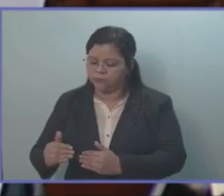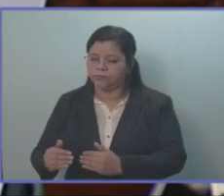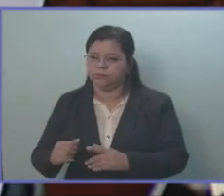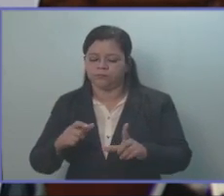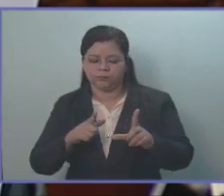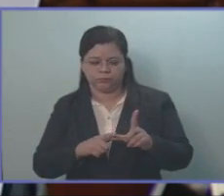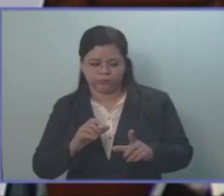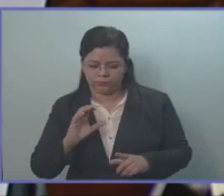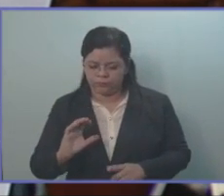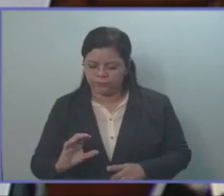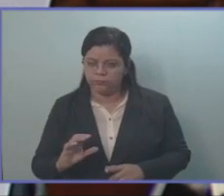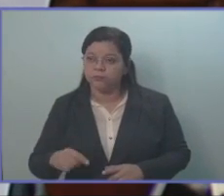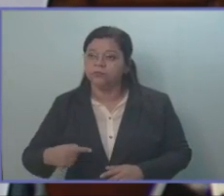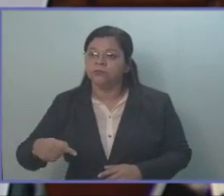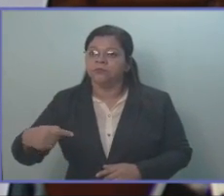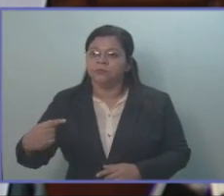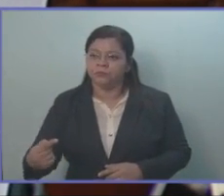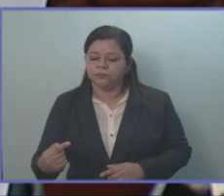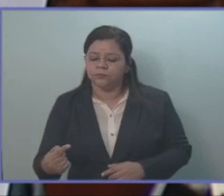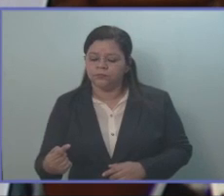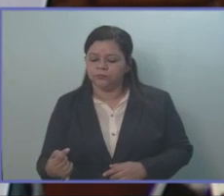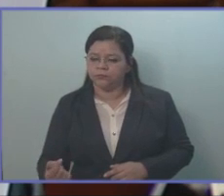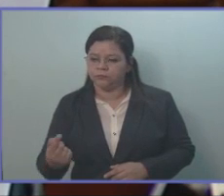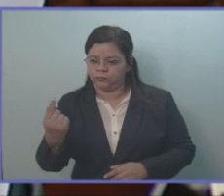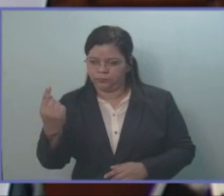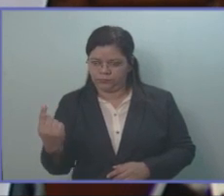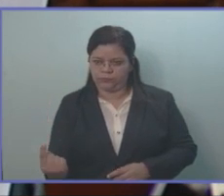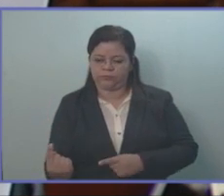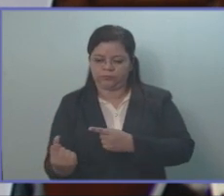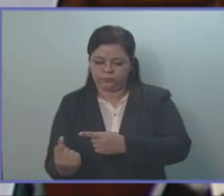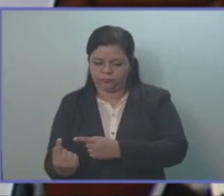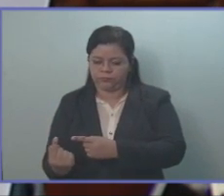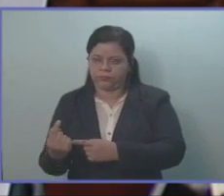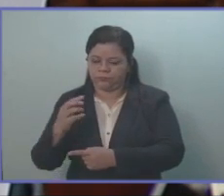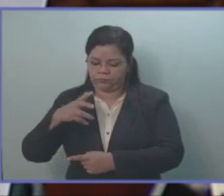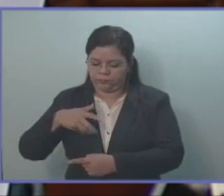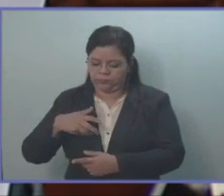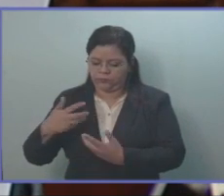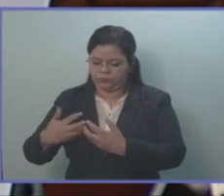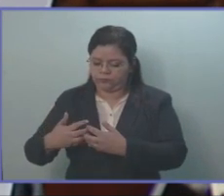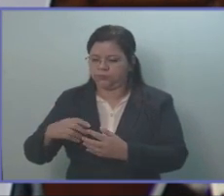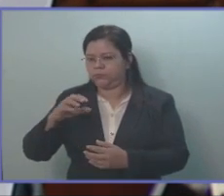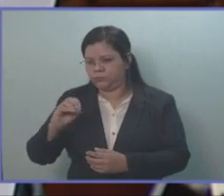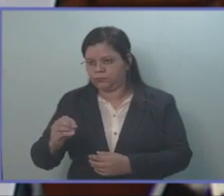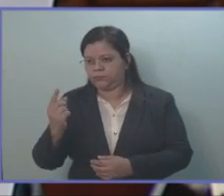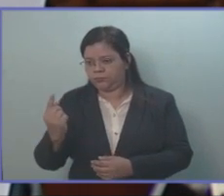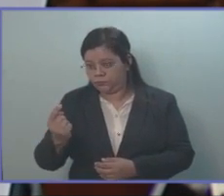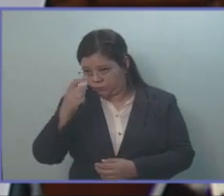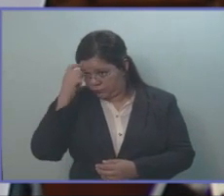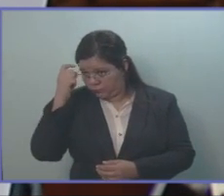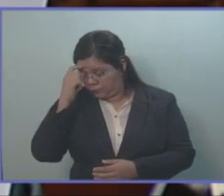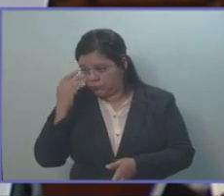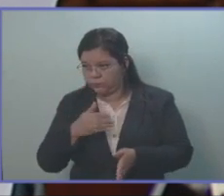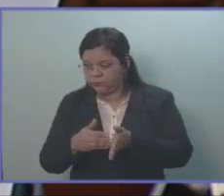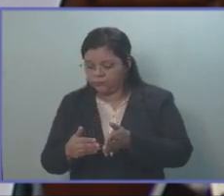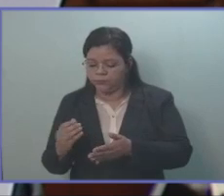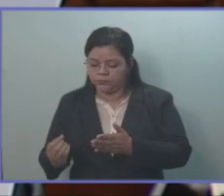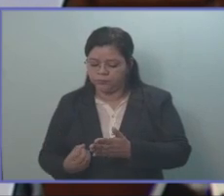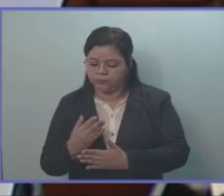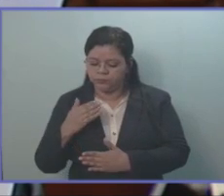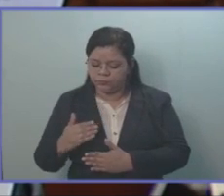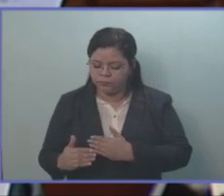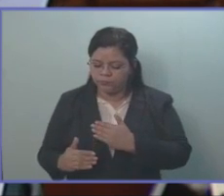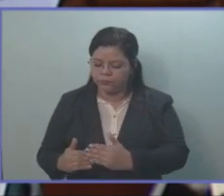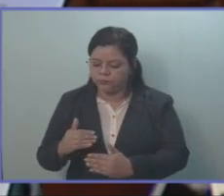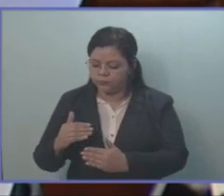C. Cuando al funcionario o empleado se le hubiese iniciado proceso en materia